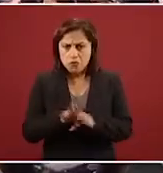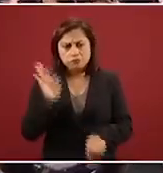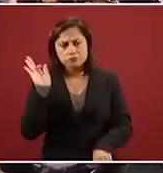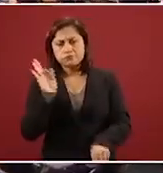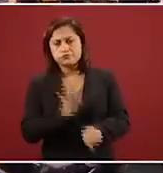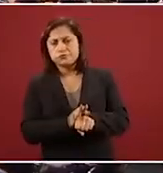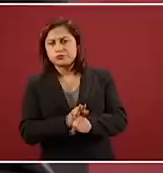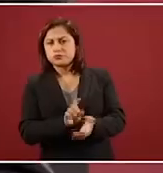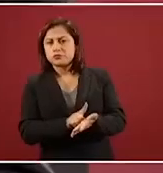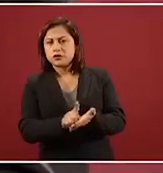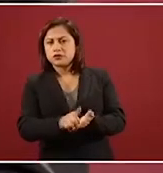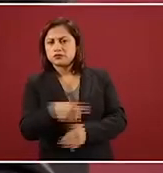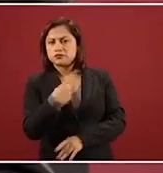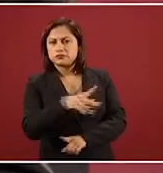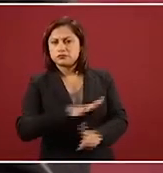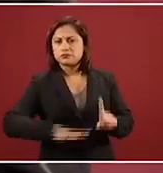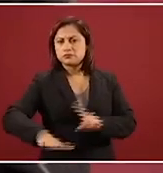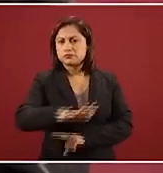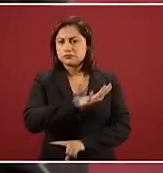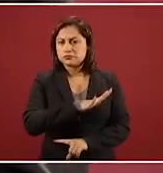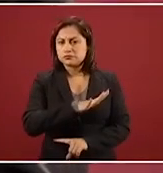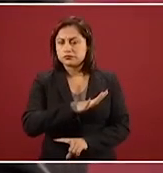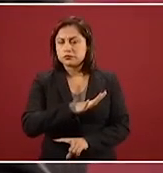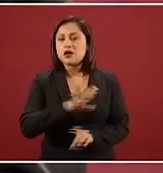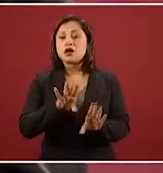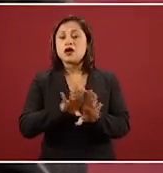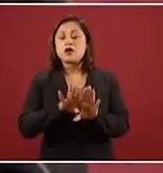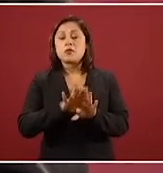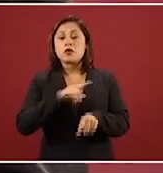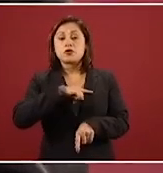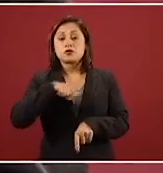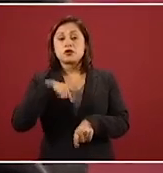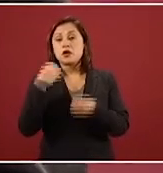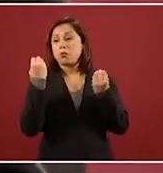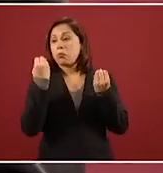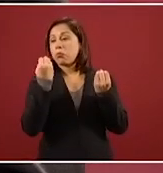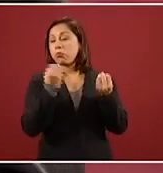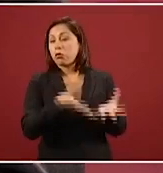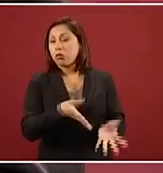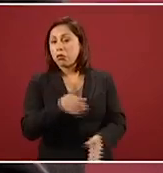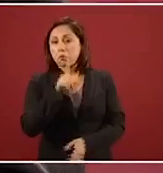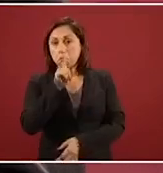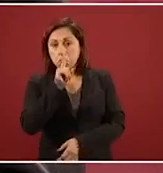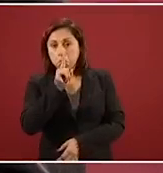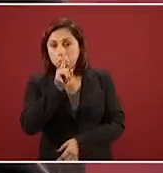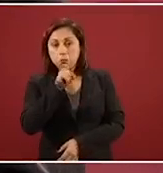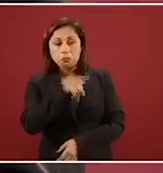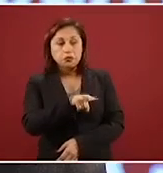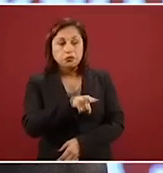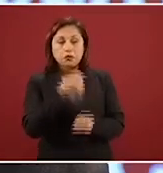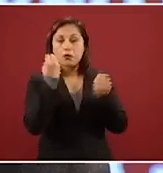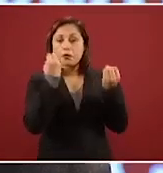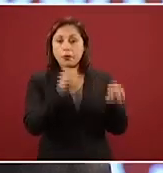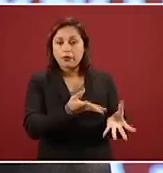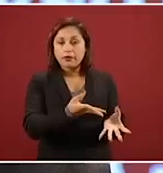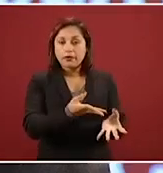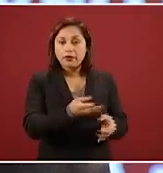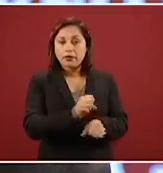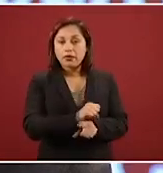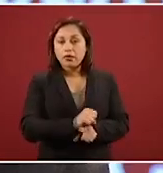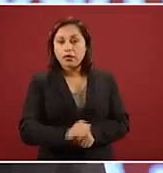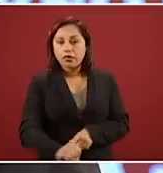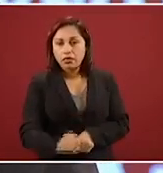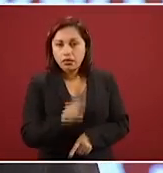sociales. No es dádiva, no es la entrega de migajas,